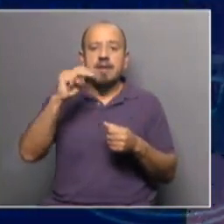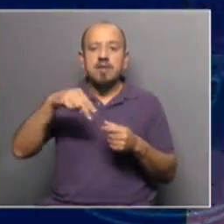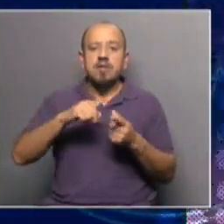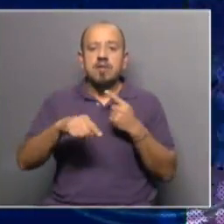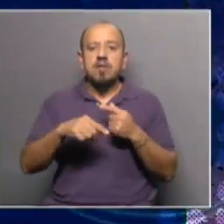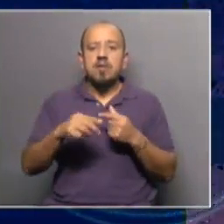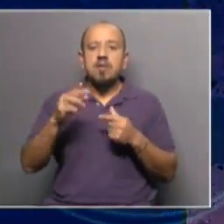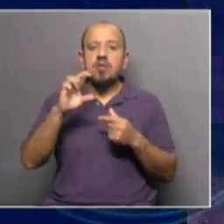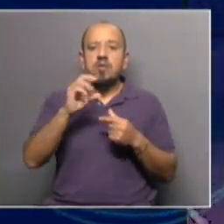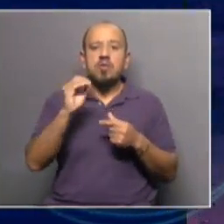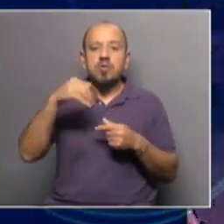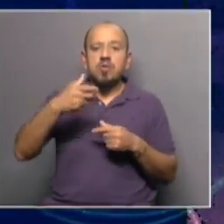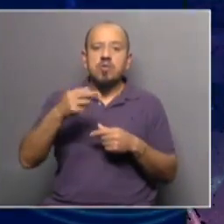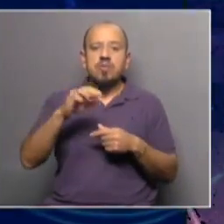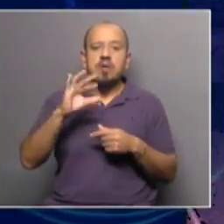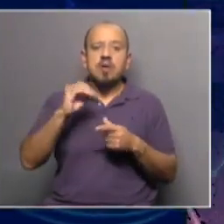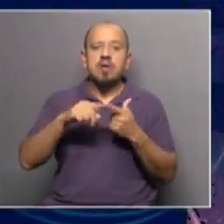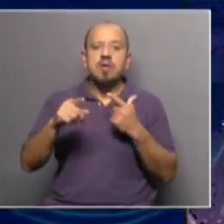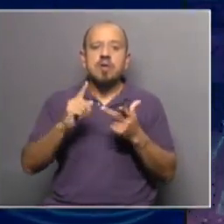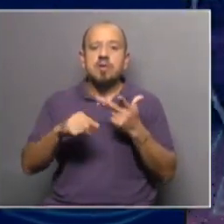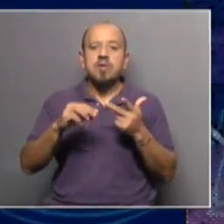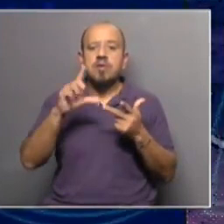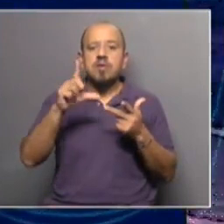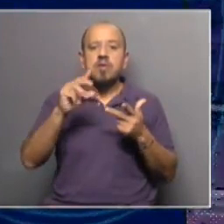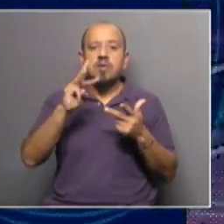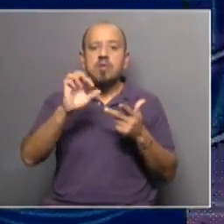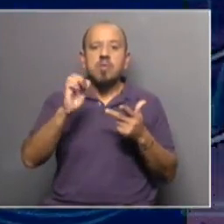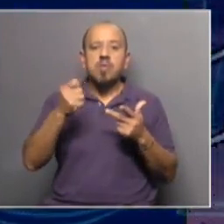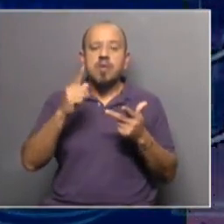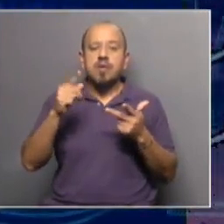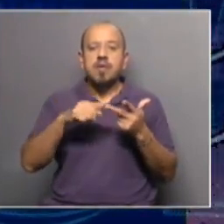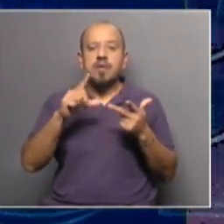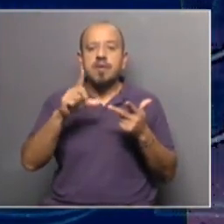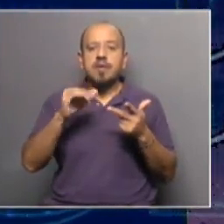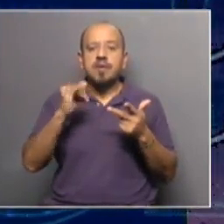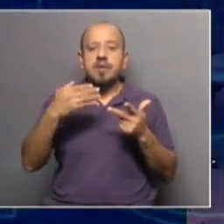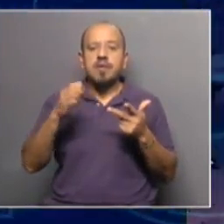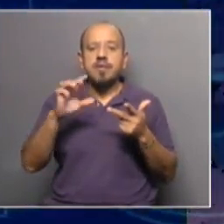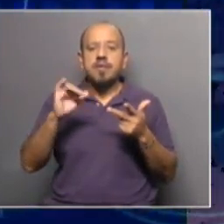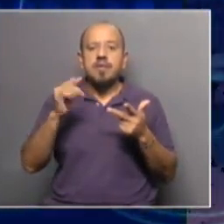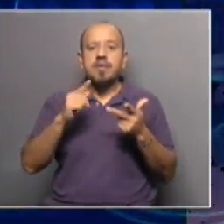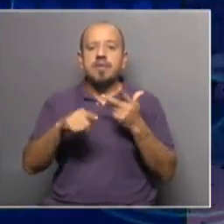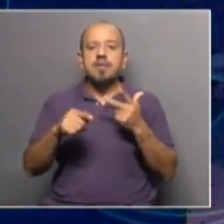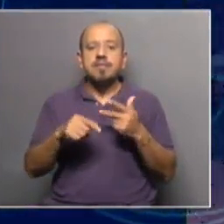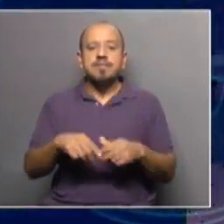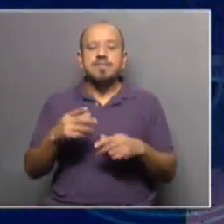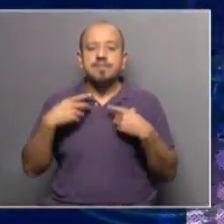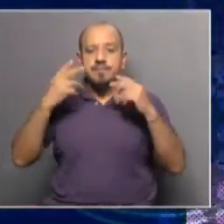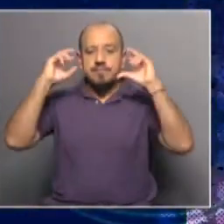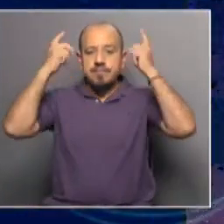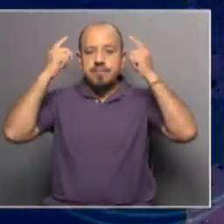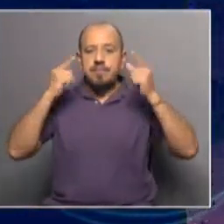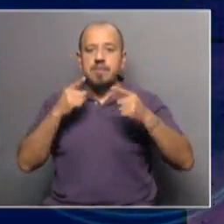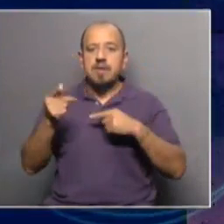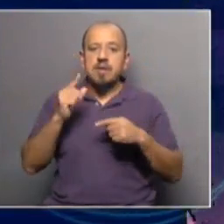Hugo de León, Romario en Brasil, que es senador, o bueno, Wea en Liberia, y Hugo de León tiene una particularidad interesante. Cuando lidera la huelga lo acusan